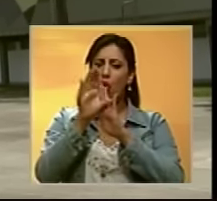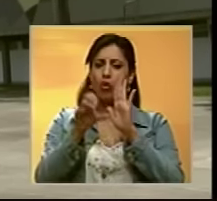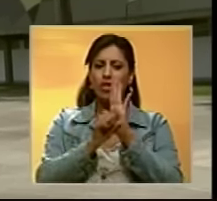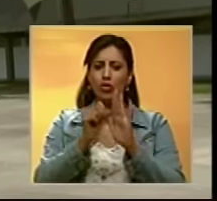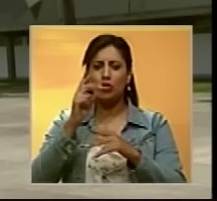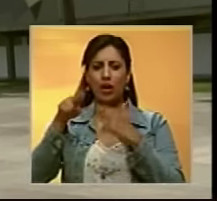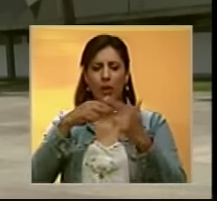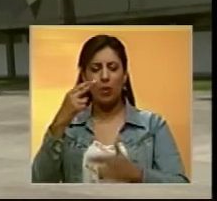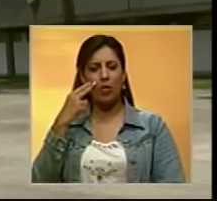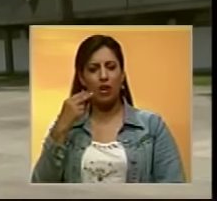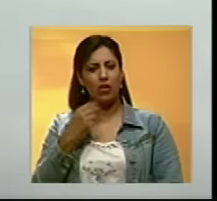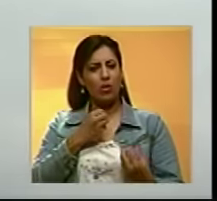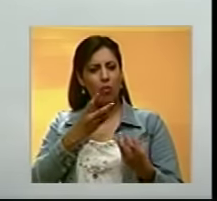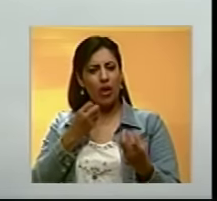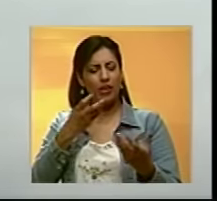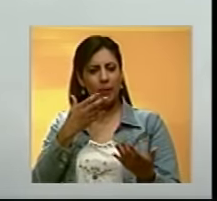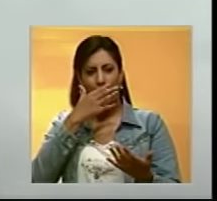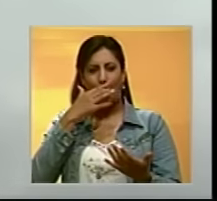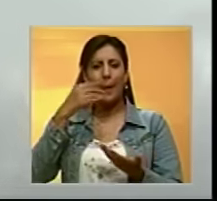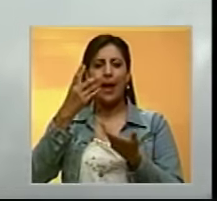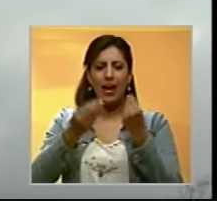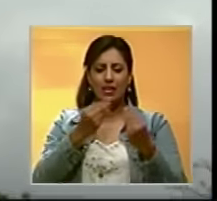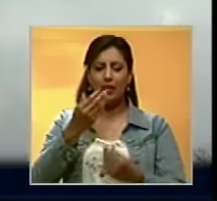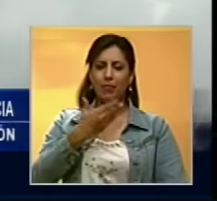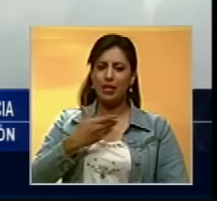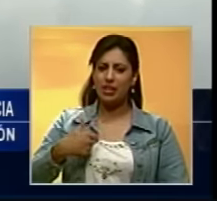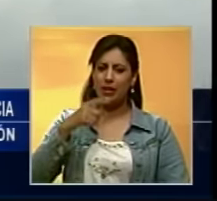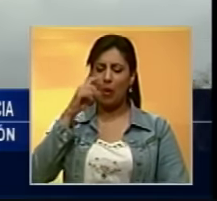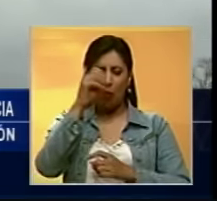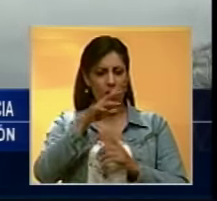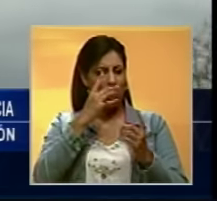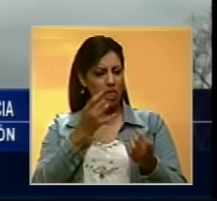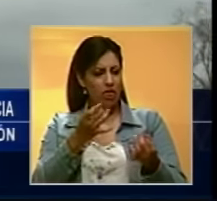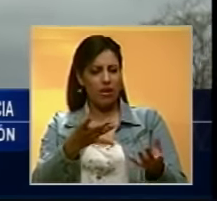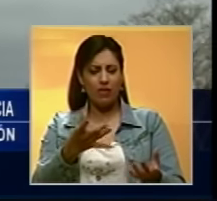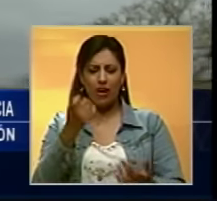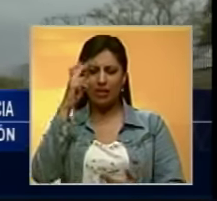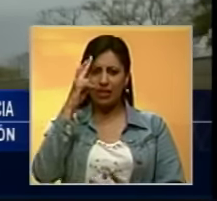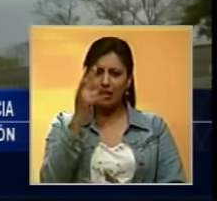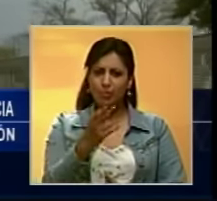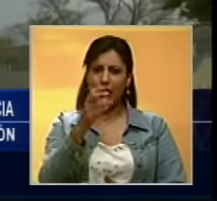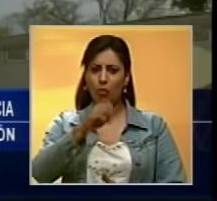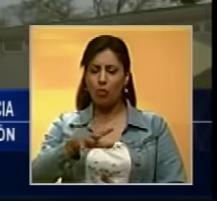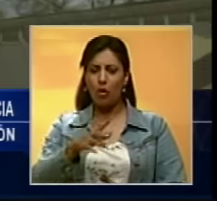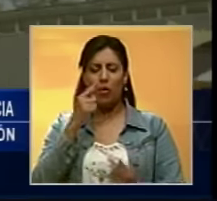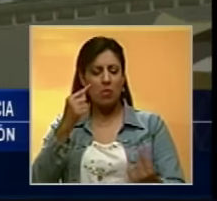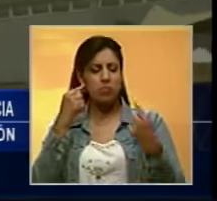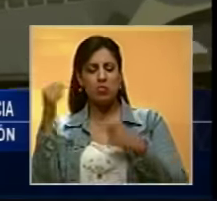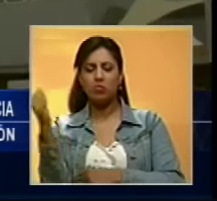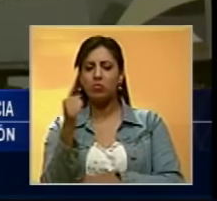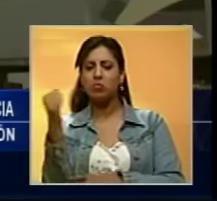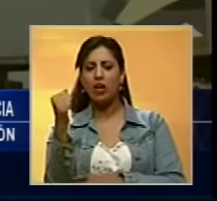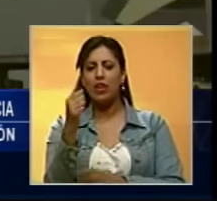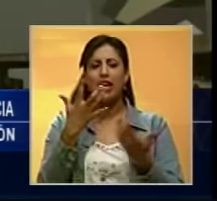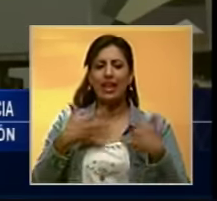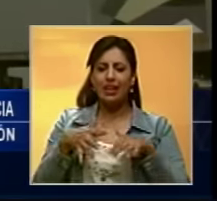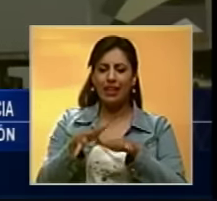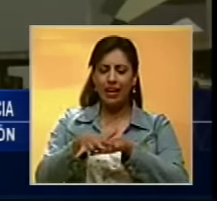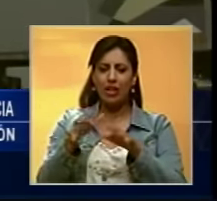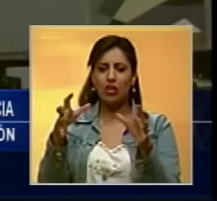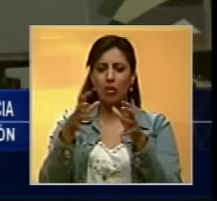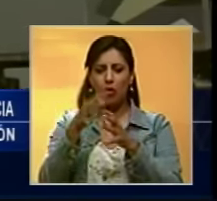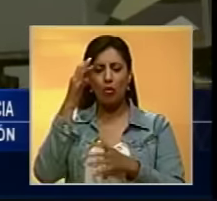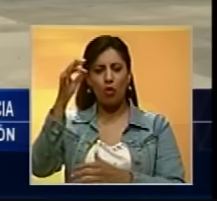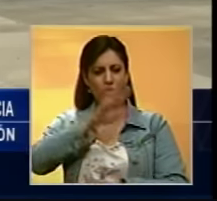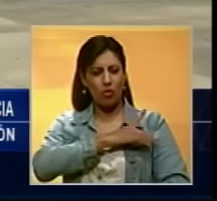de la República y la rendición de cuentas del ejecutivo nacional al pueblo por las actuaciones y omisiones que a juicio de los integrantes del Consejo